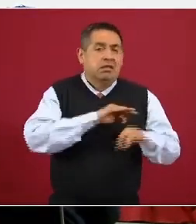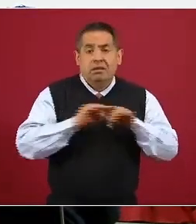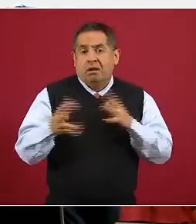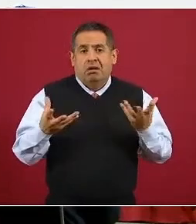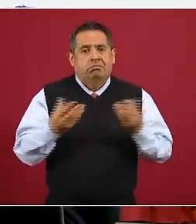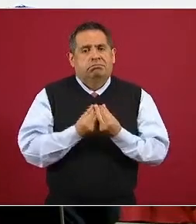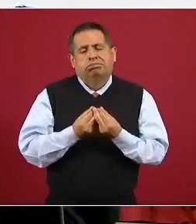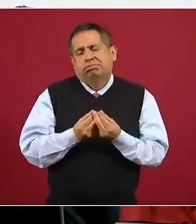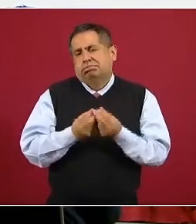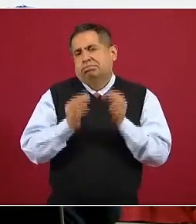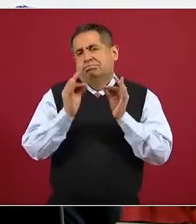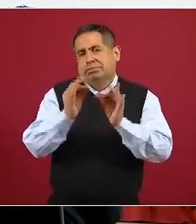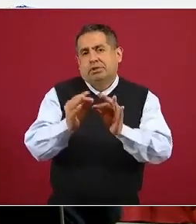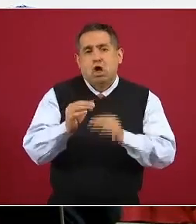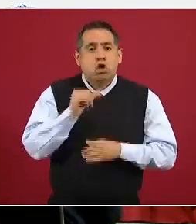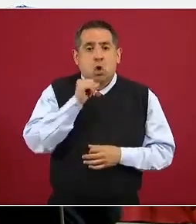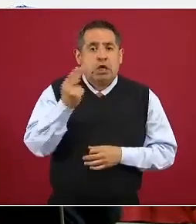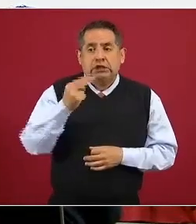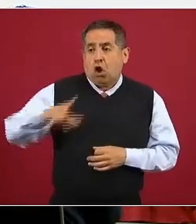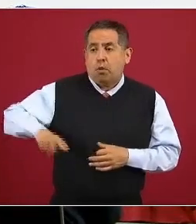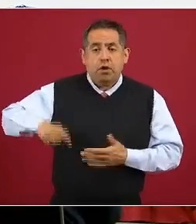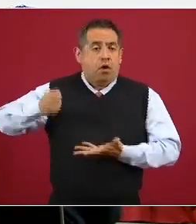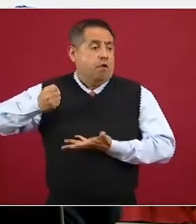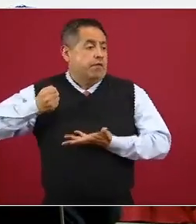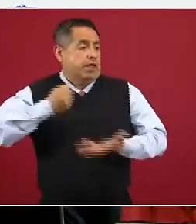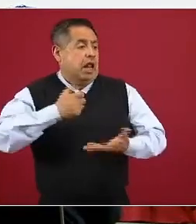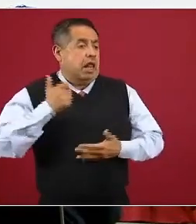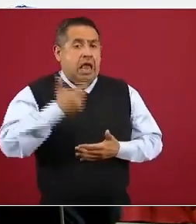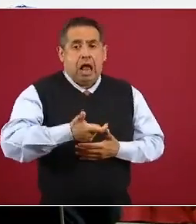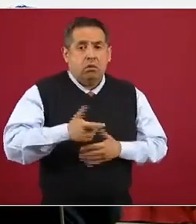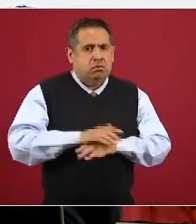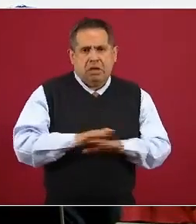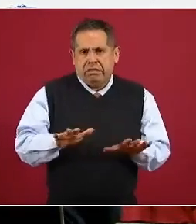que no requiere de recursos públicos.